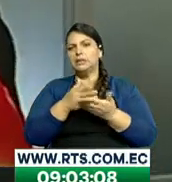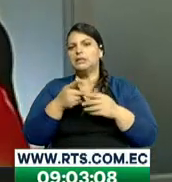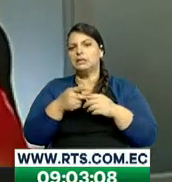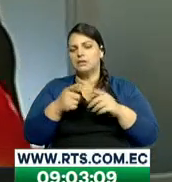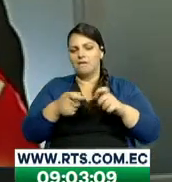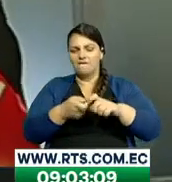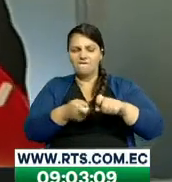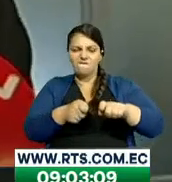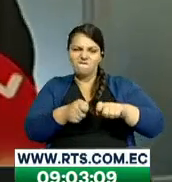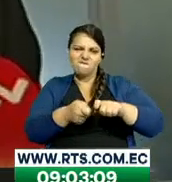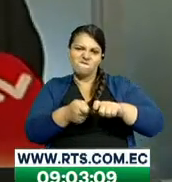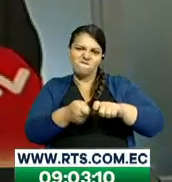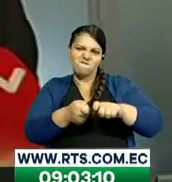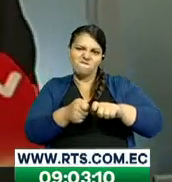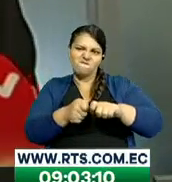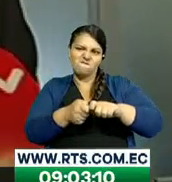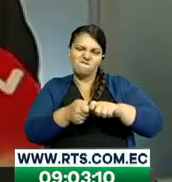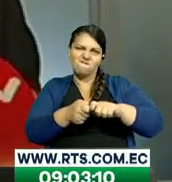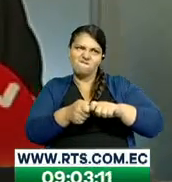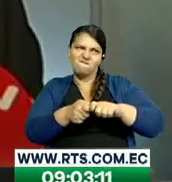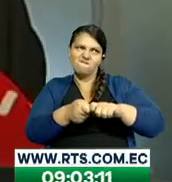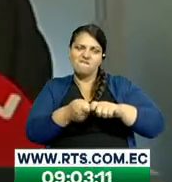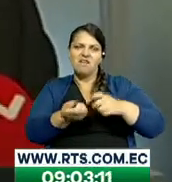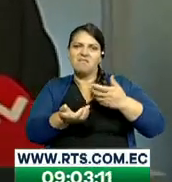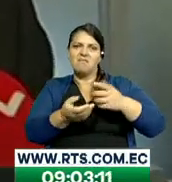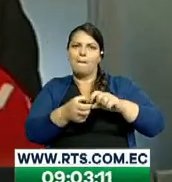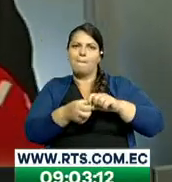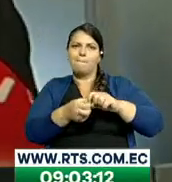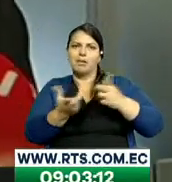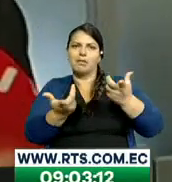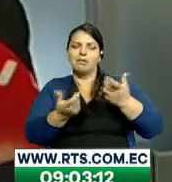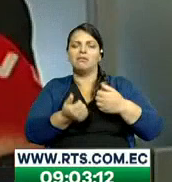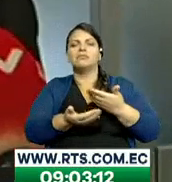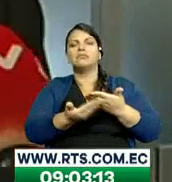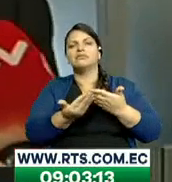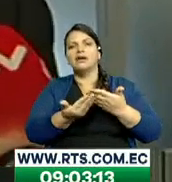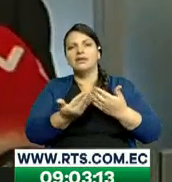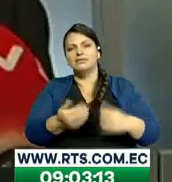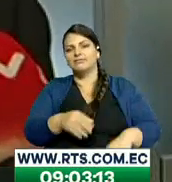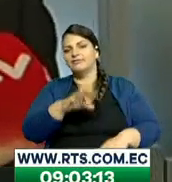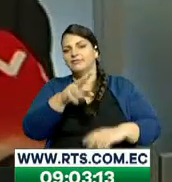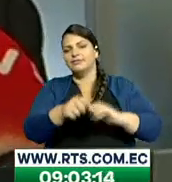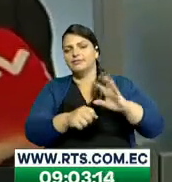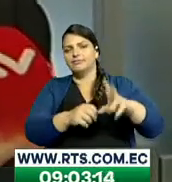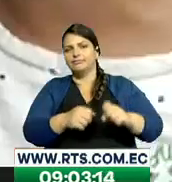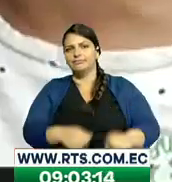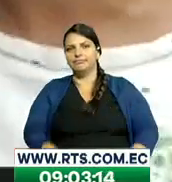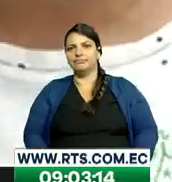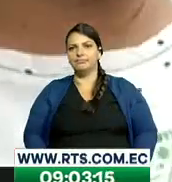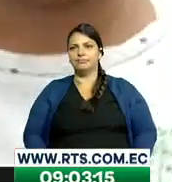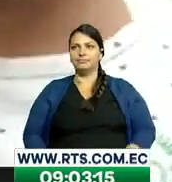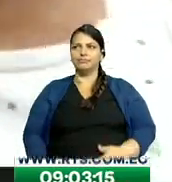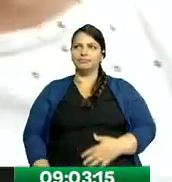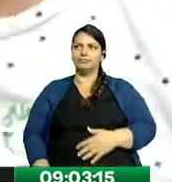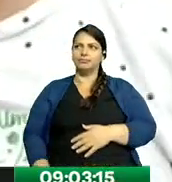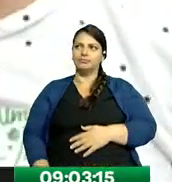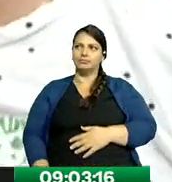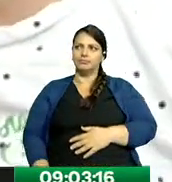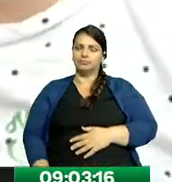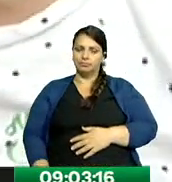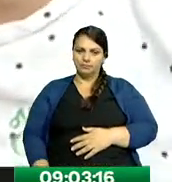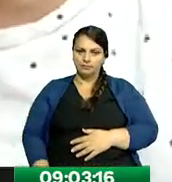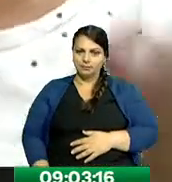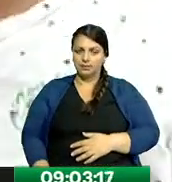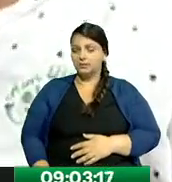cerraduras de todos los, en este caso los locales o las casas donde él procede a cometer sus delitos. Primera vez que me intenta